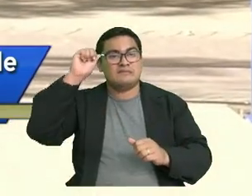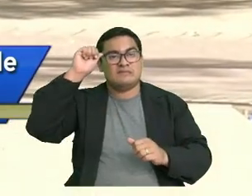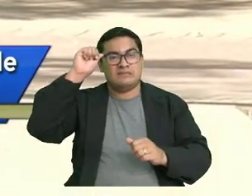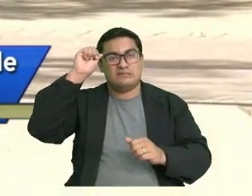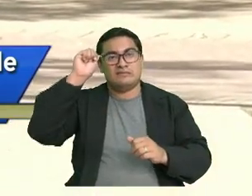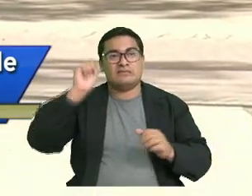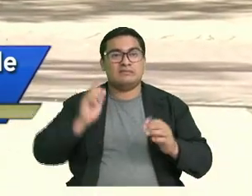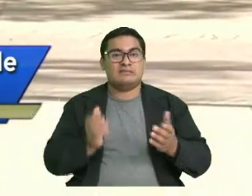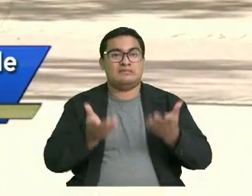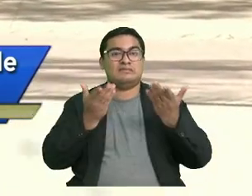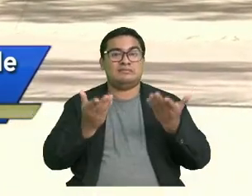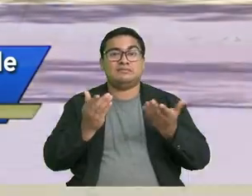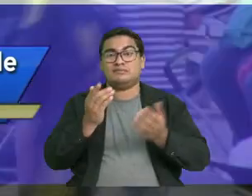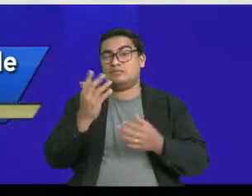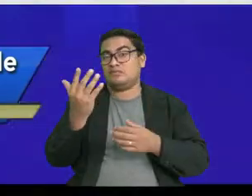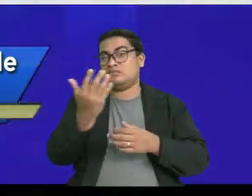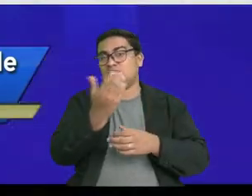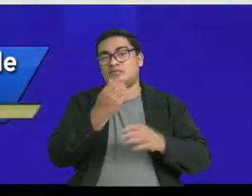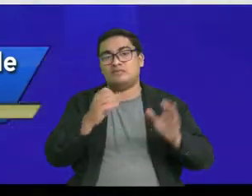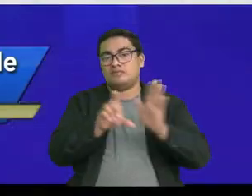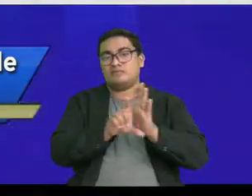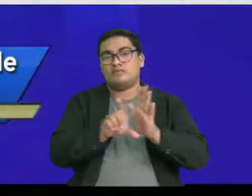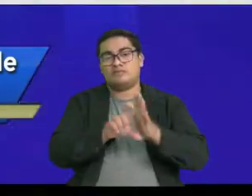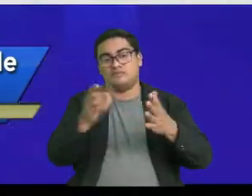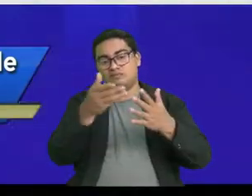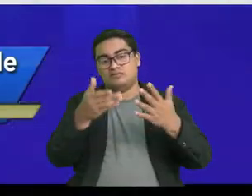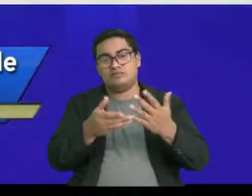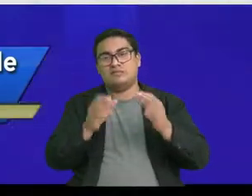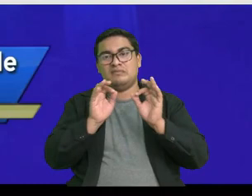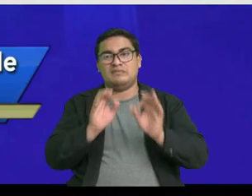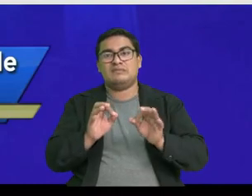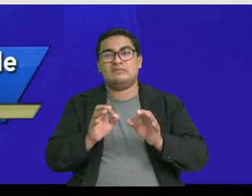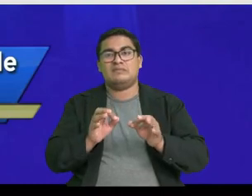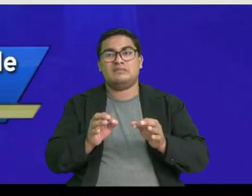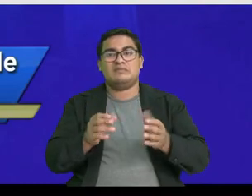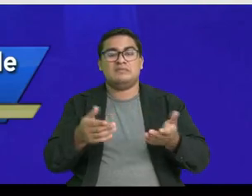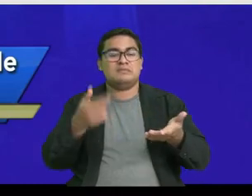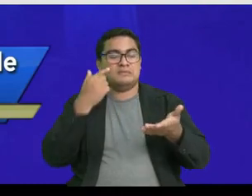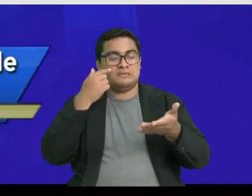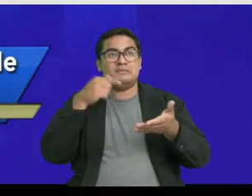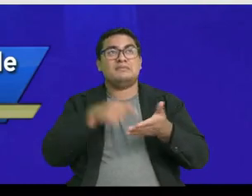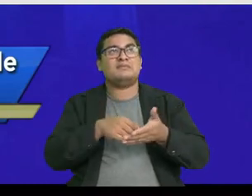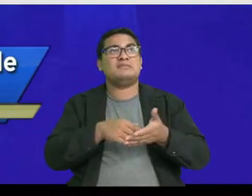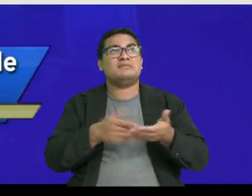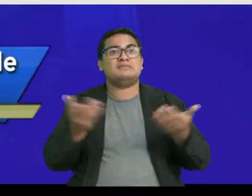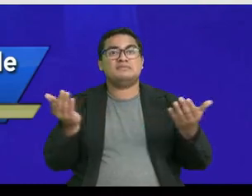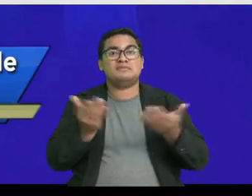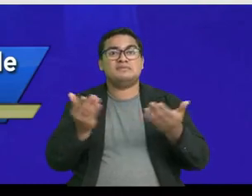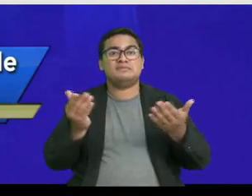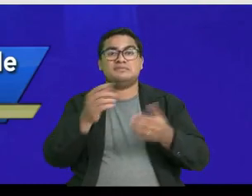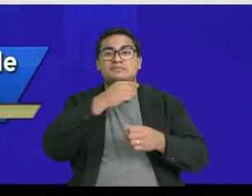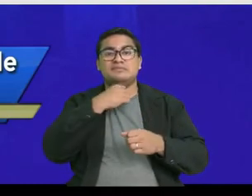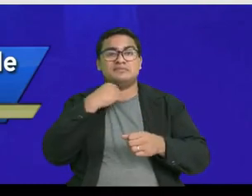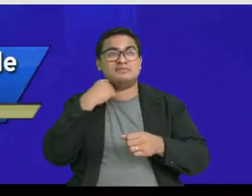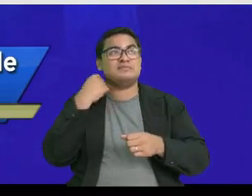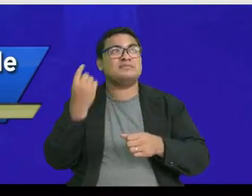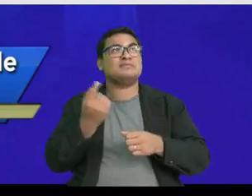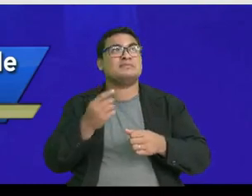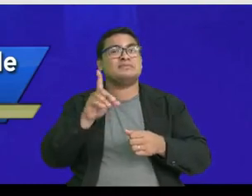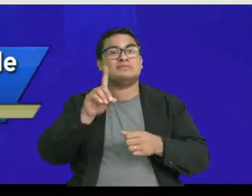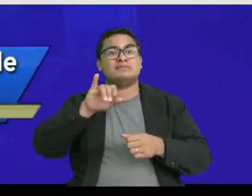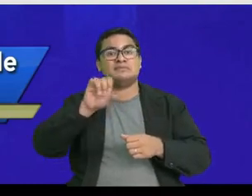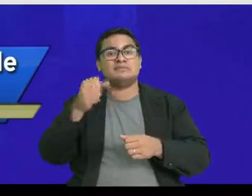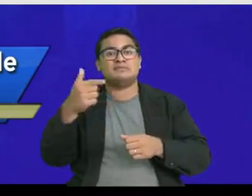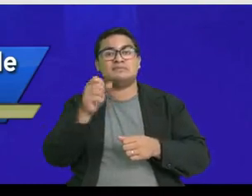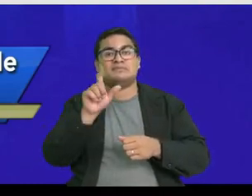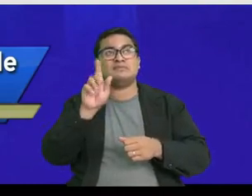mayor, todo con leyes actualizadas? Entonces nosotros vemos, ¿verdad?, cómo realmente este digesto